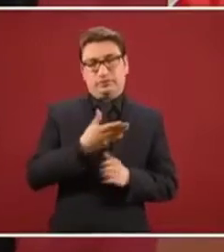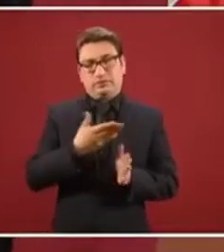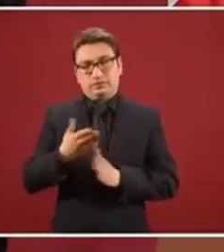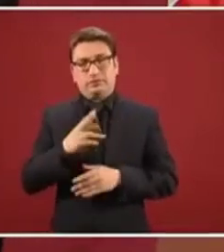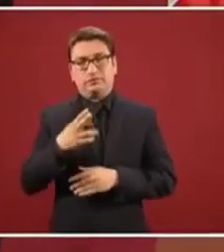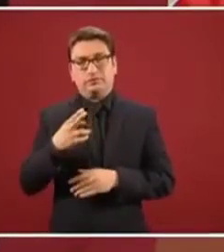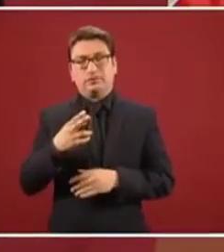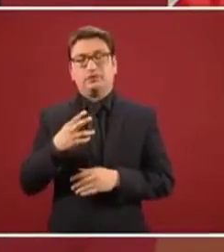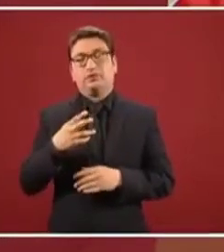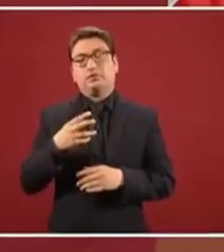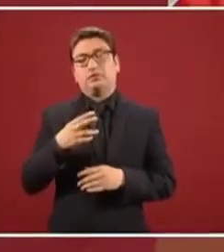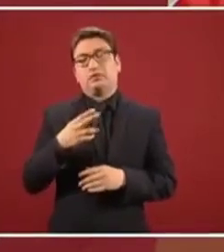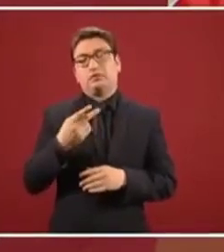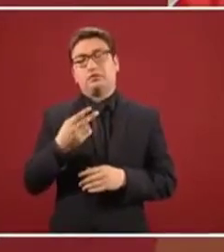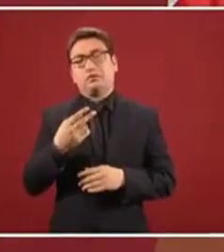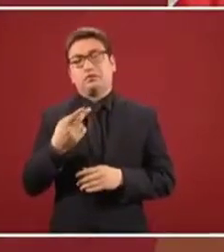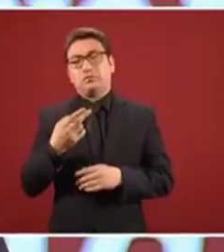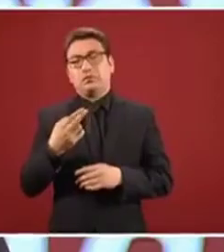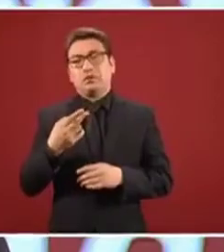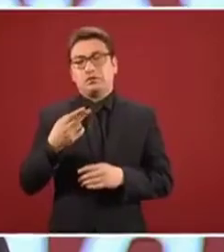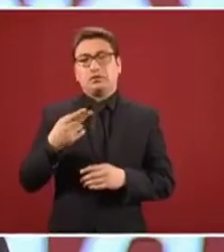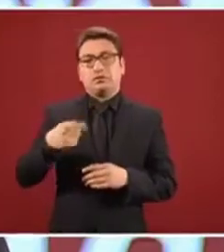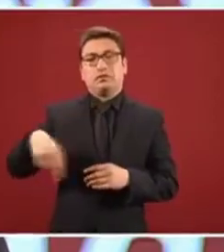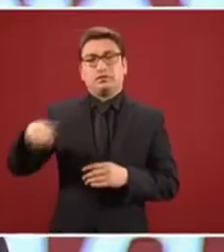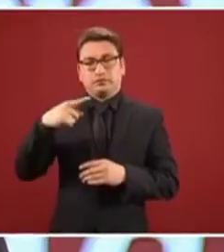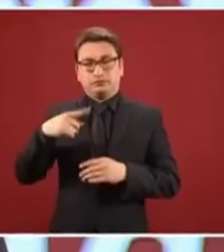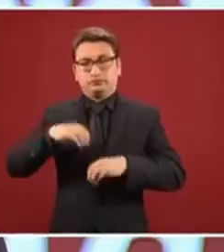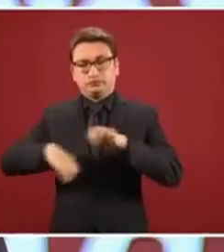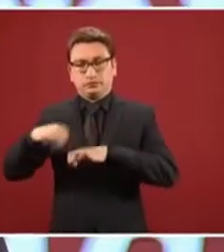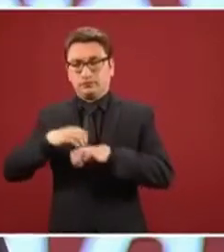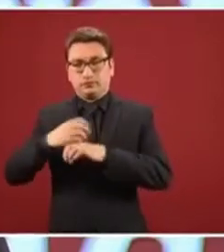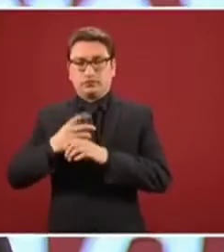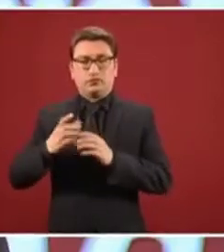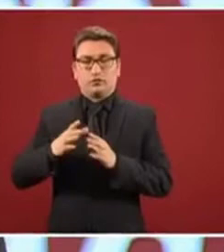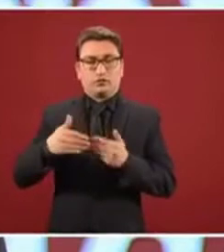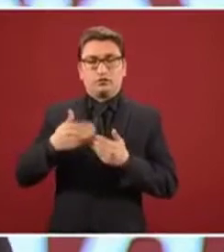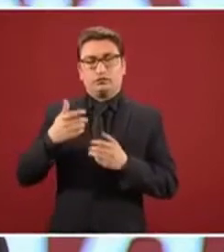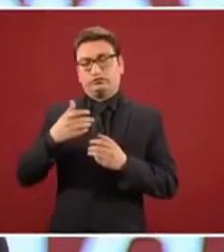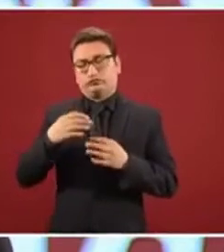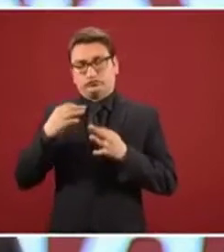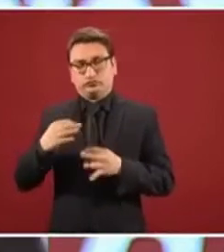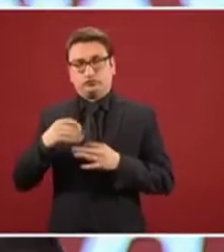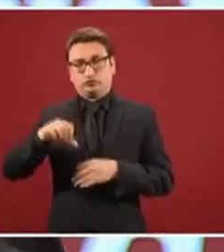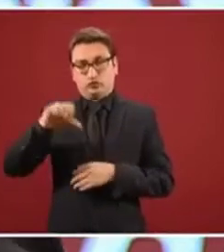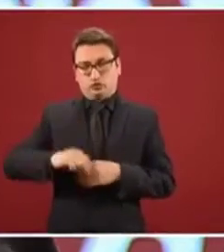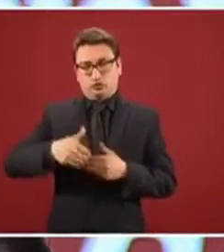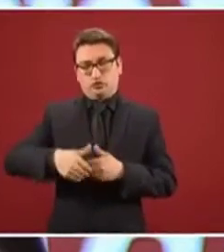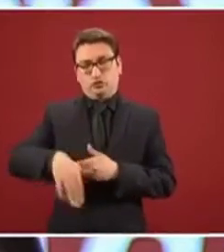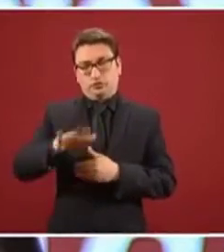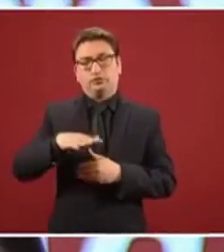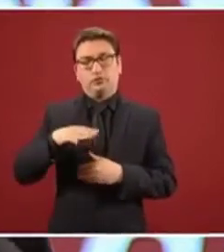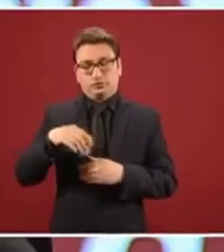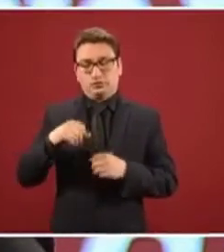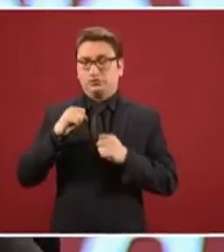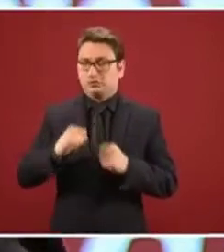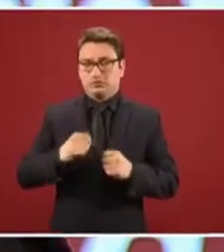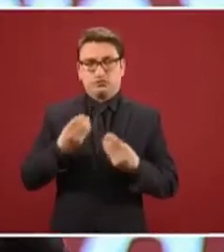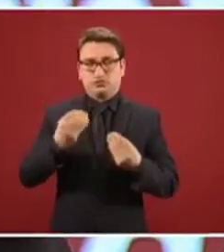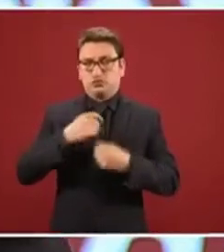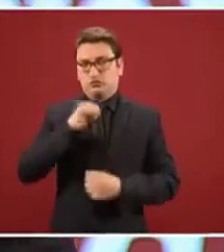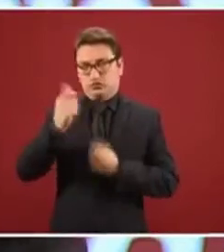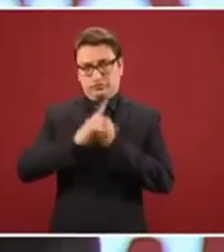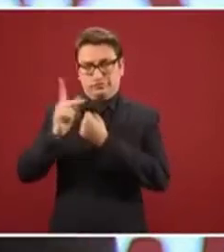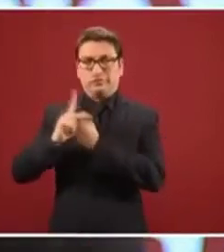pues muchos países no están funcionando sus sedes plenamente, pero seguramente el día de hoy tendremos más países que sí lo